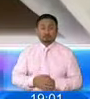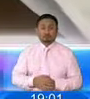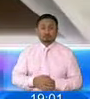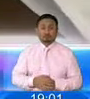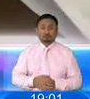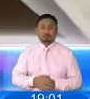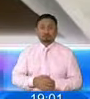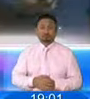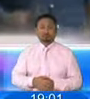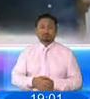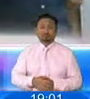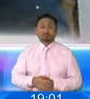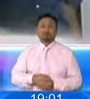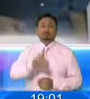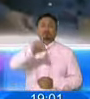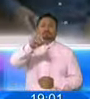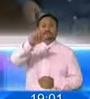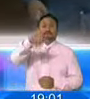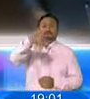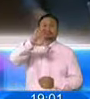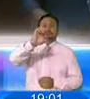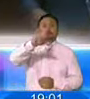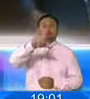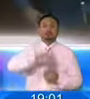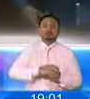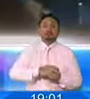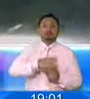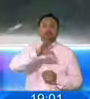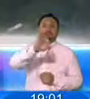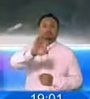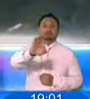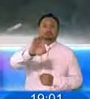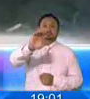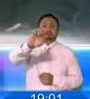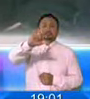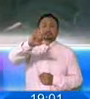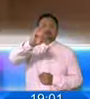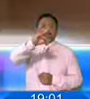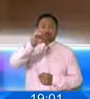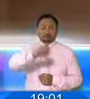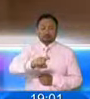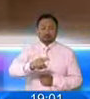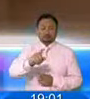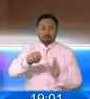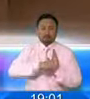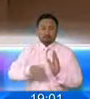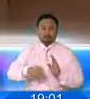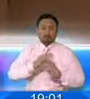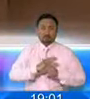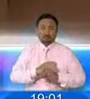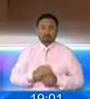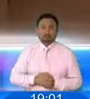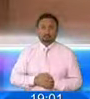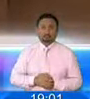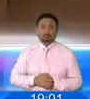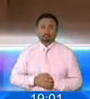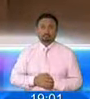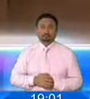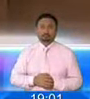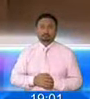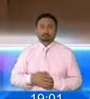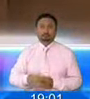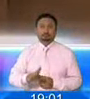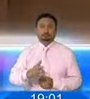Daniel Fernández de Córdoba. Felipe Rodríguez es quien asume la defensa de Vaca. El señor Daniel Fernández de Córdoba acaba